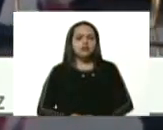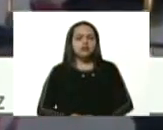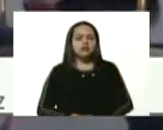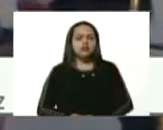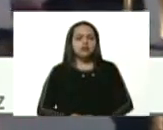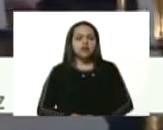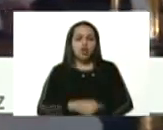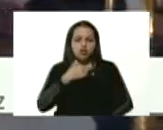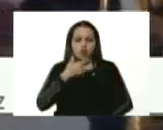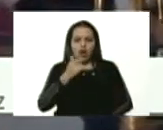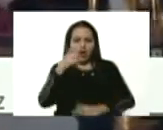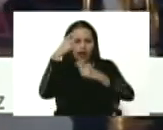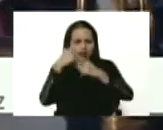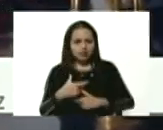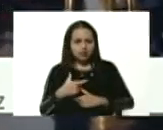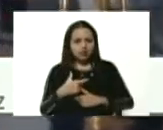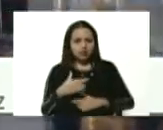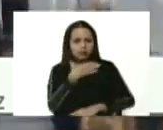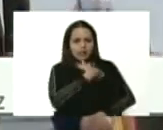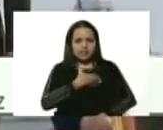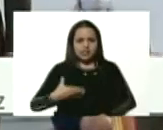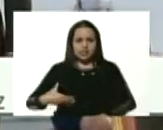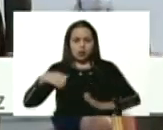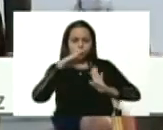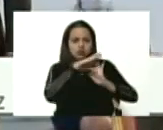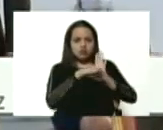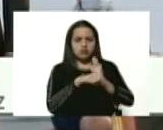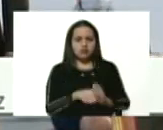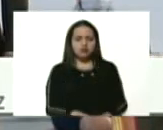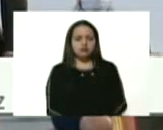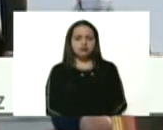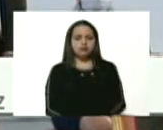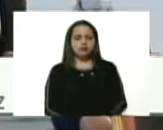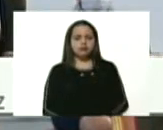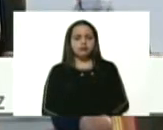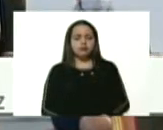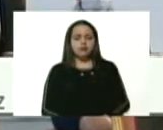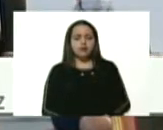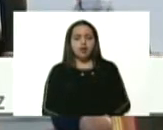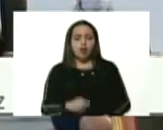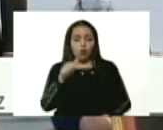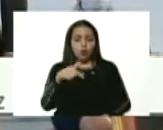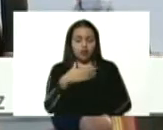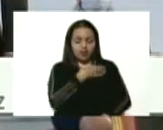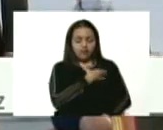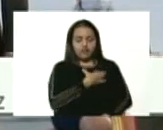Yo estoy aquí como presidente constitucional, con esta banda,